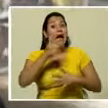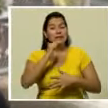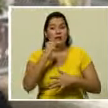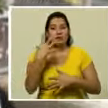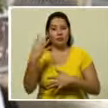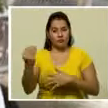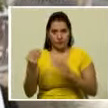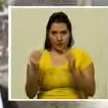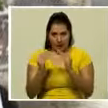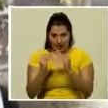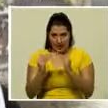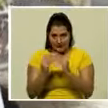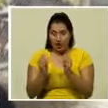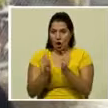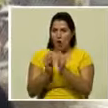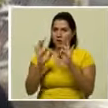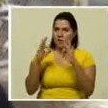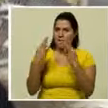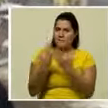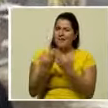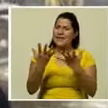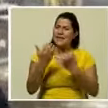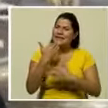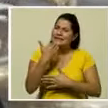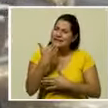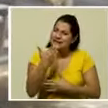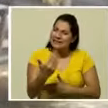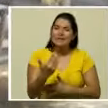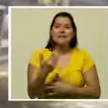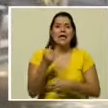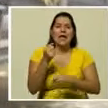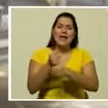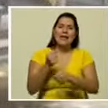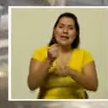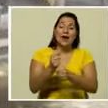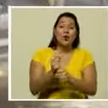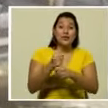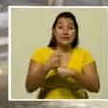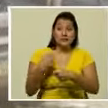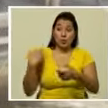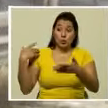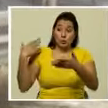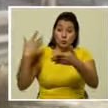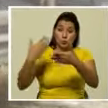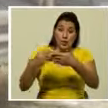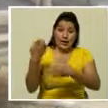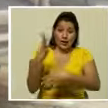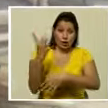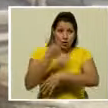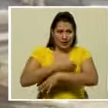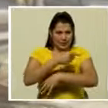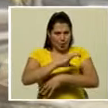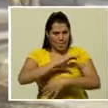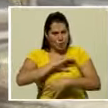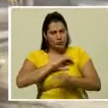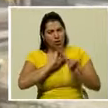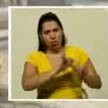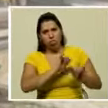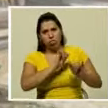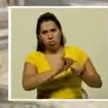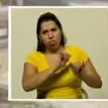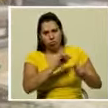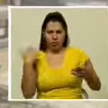Queremos agradecerles profundamente el gran trabajo que realizaron durante estos 14 días y claramente durante todos los días